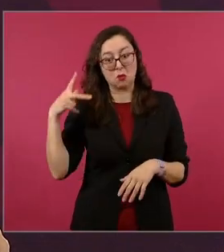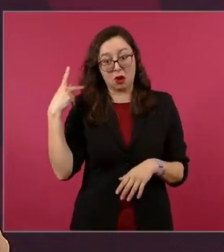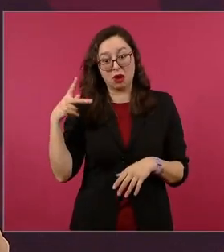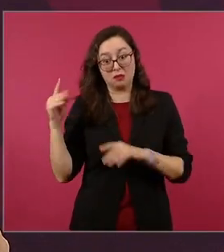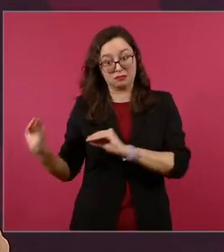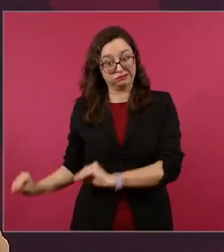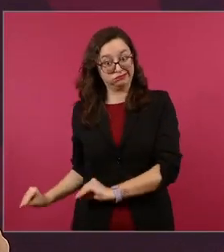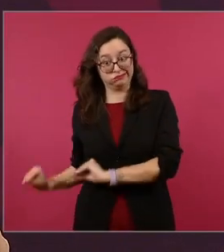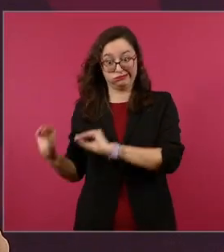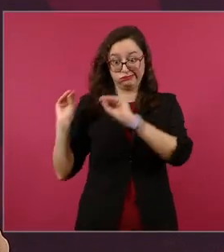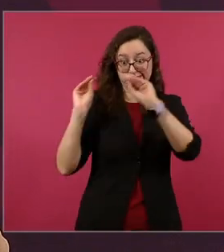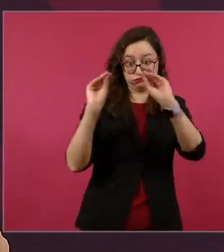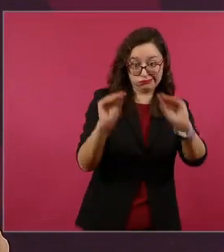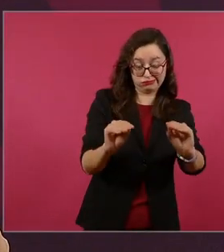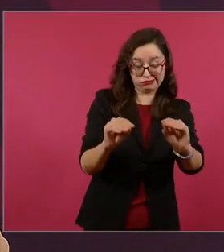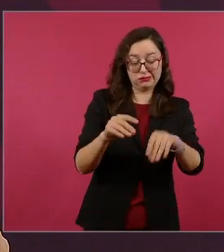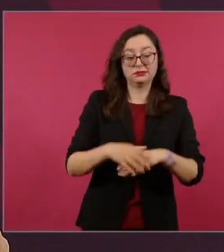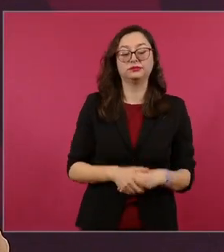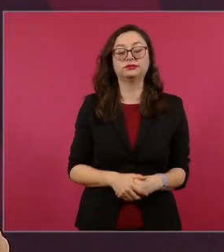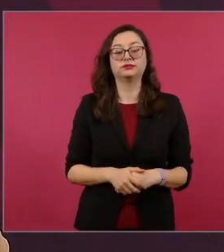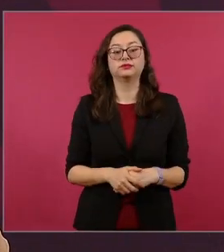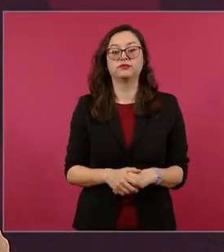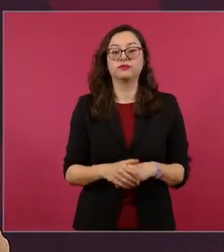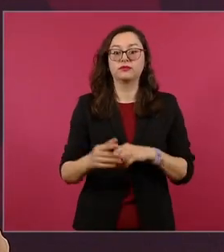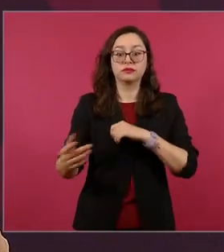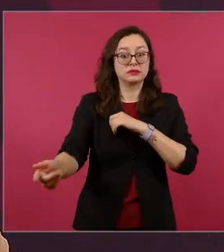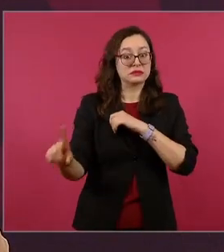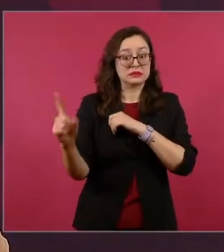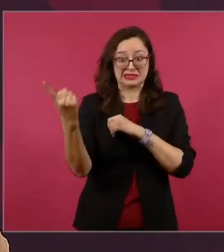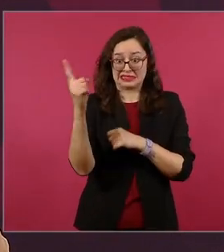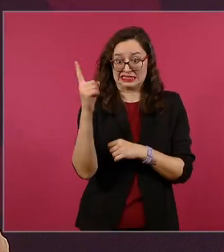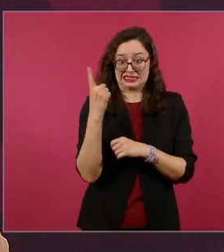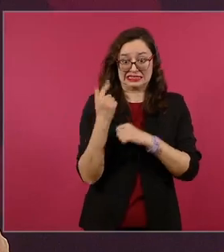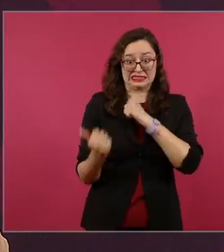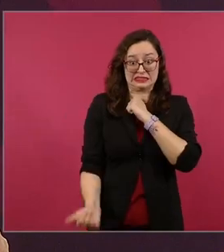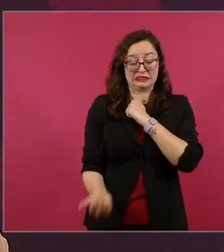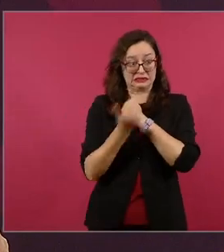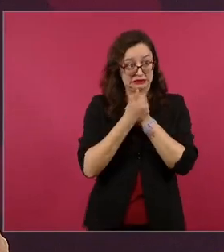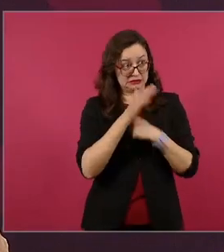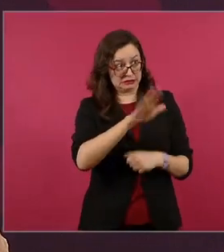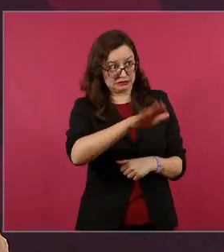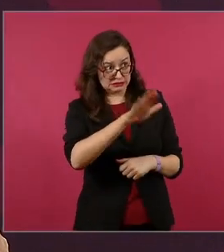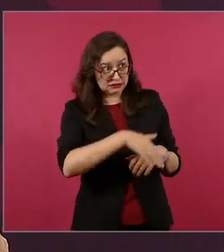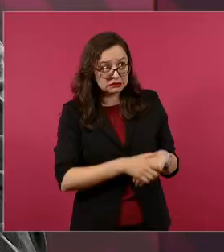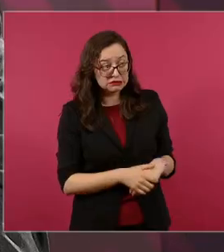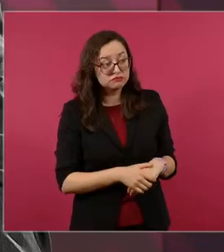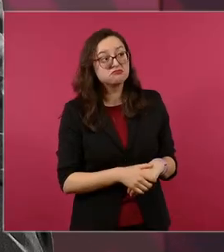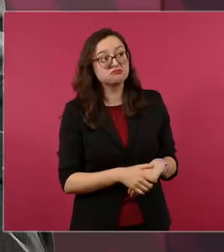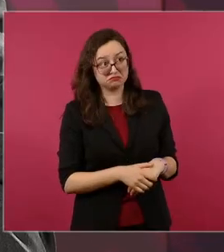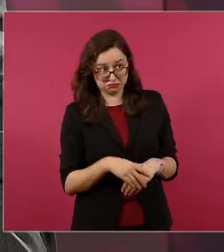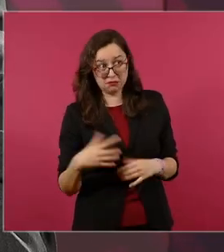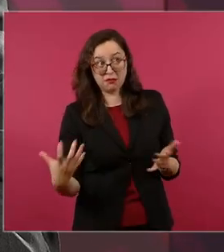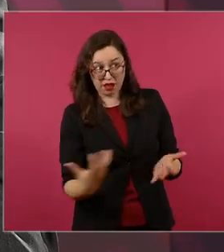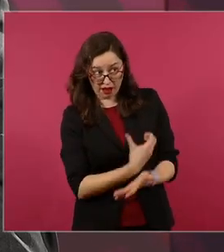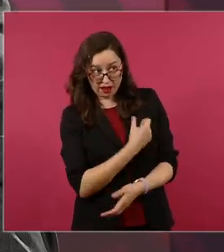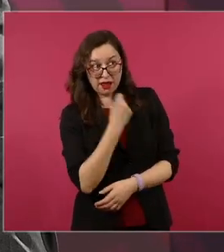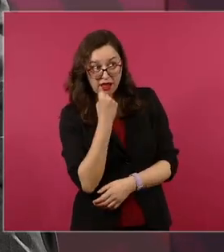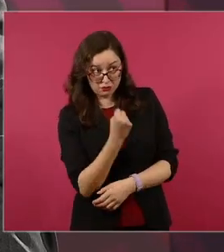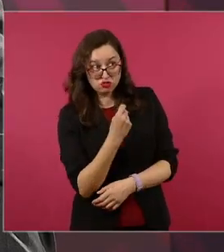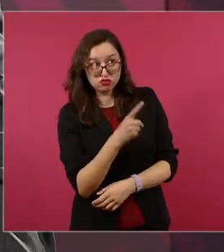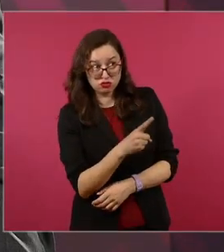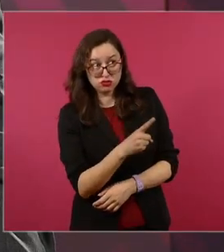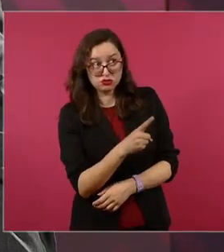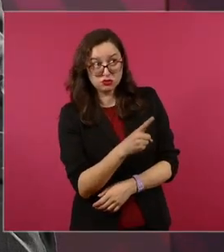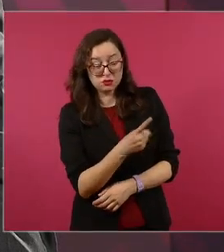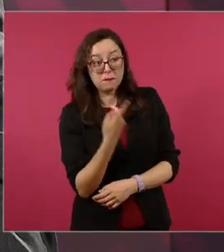vive allá en San Quintín y me dijo: vamos a ganar, Pero así como el presidente